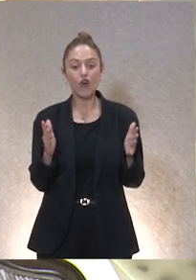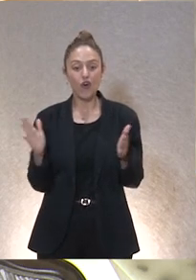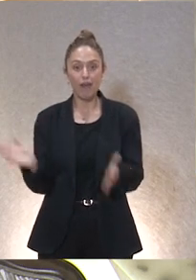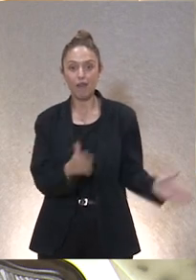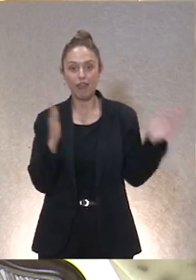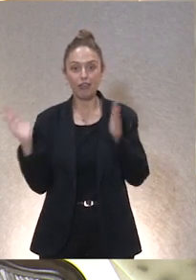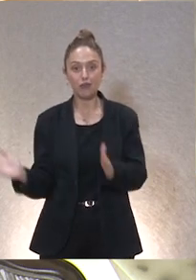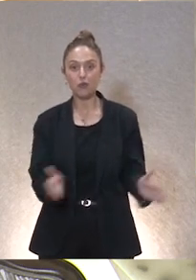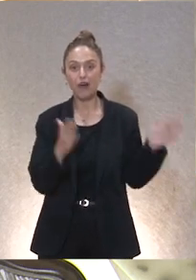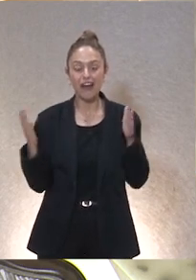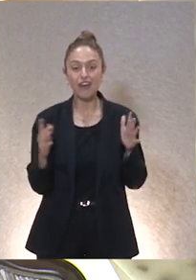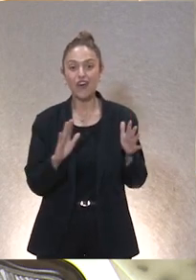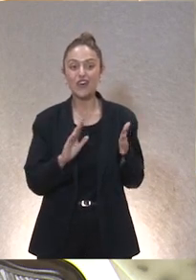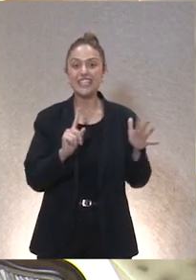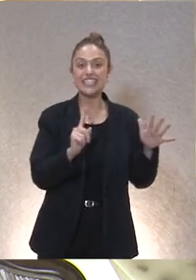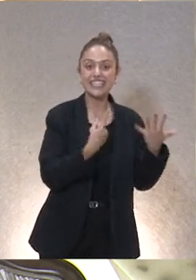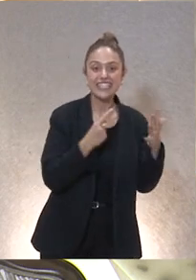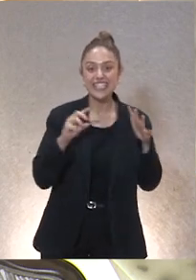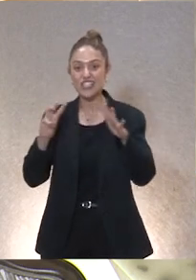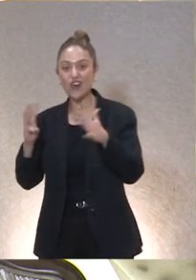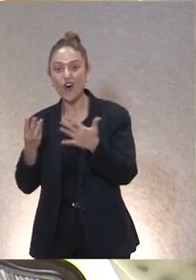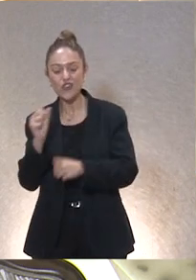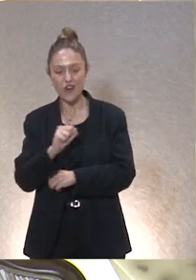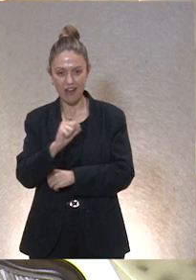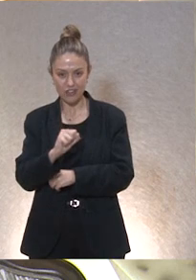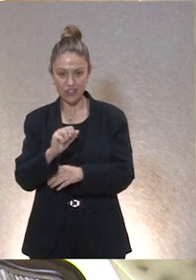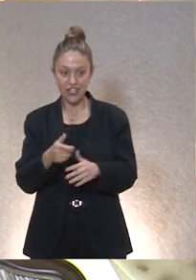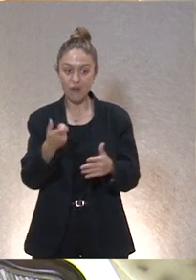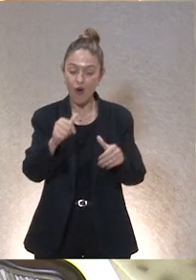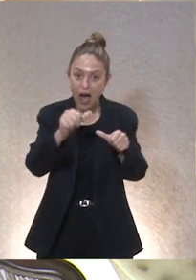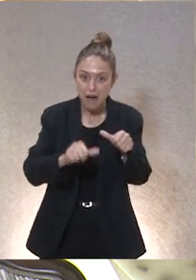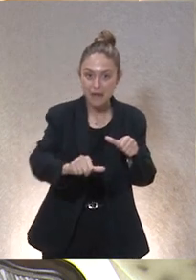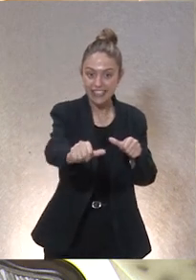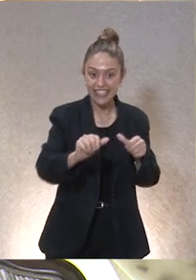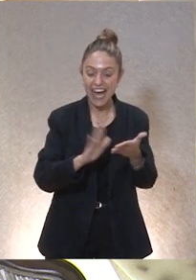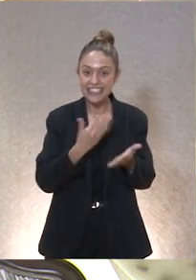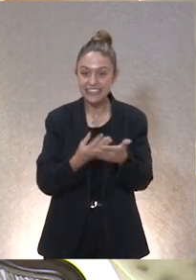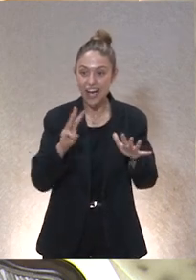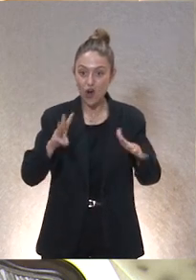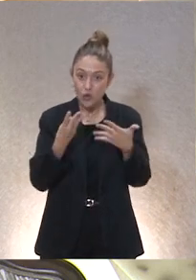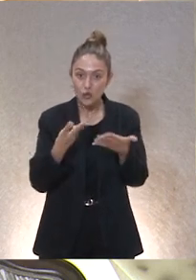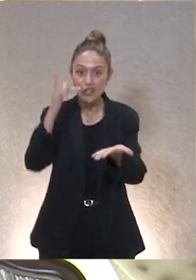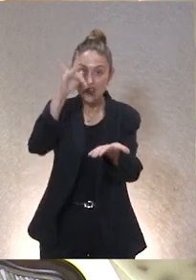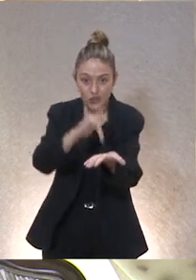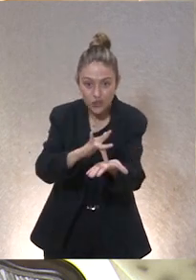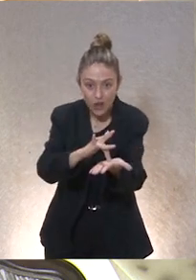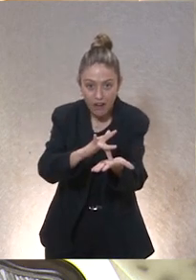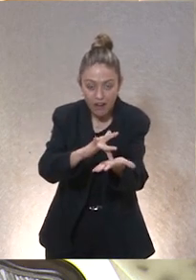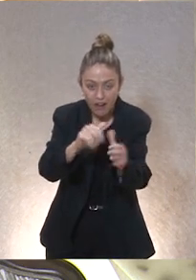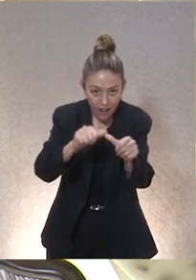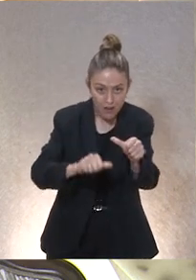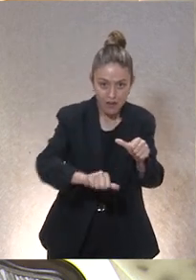8 años hasta que alcanzan cierta tranquilidad pasan 8 años y en 8 años les hemos